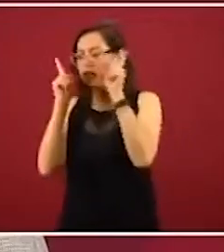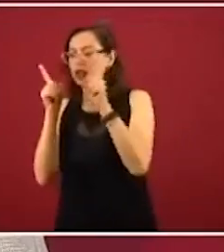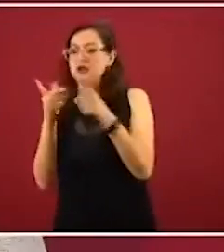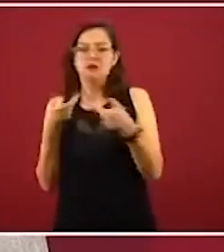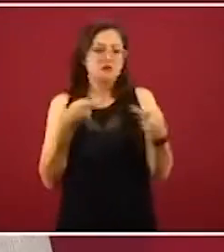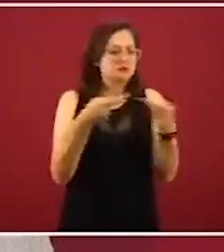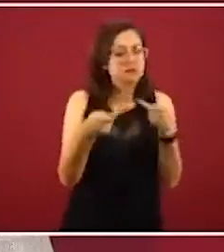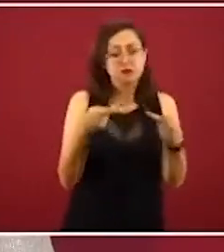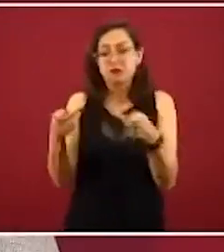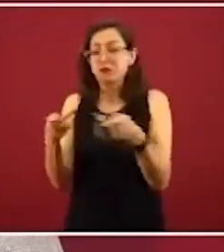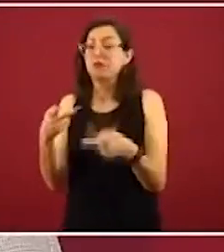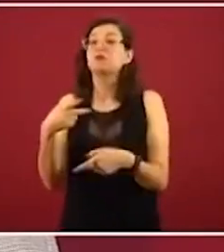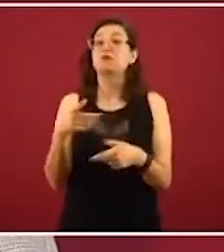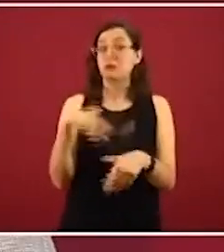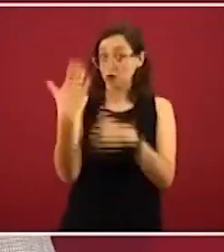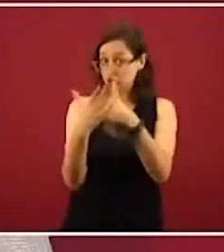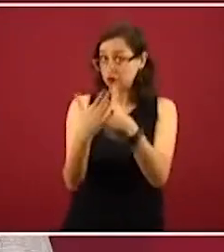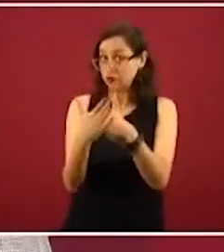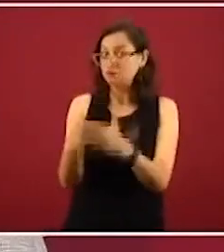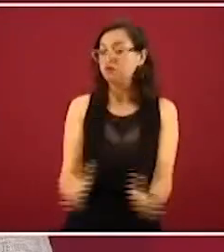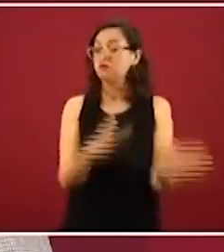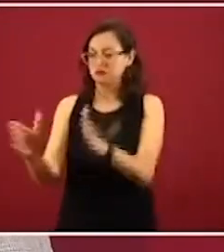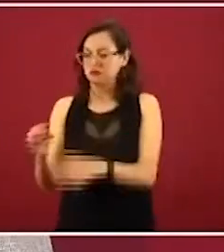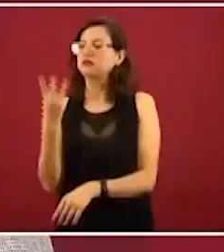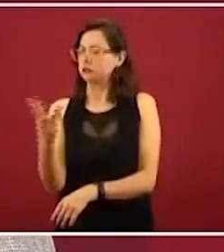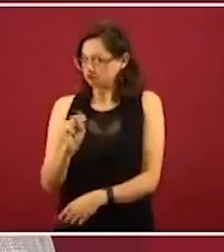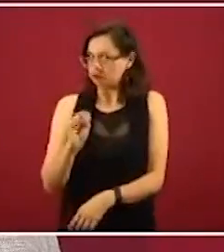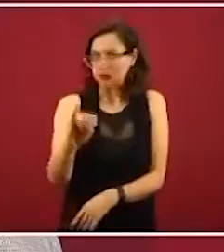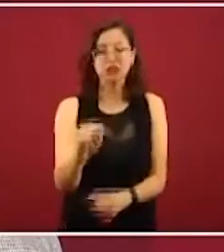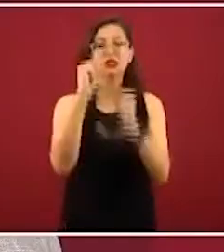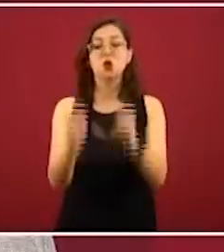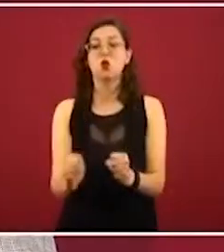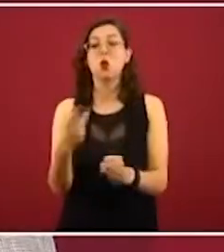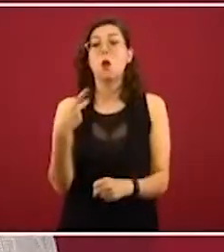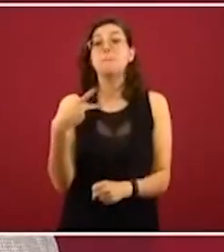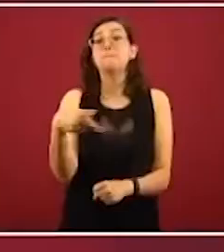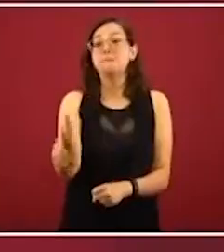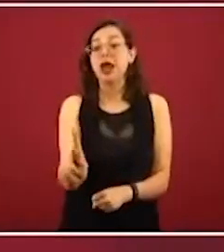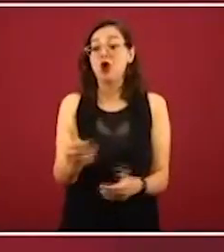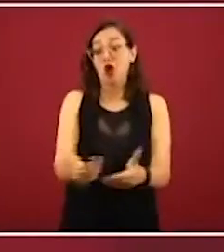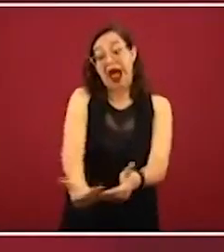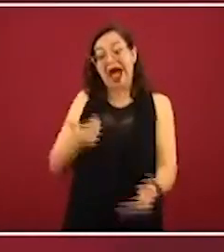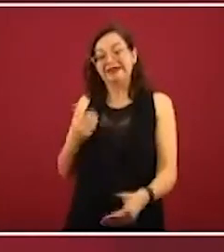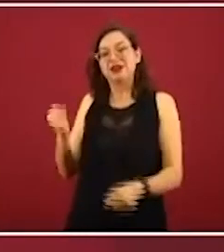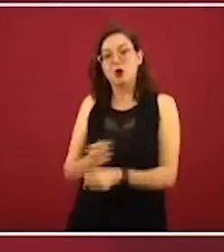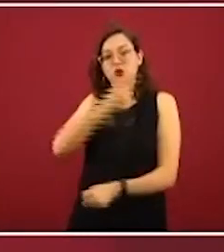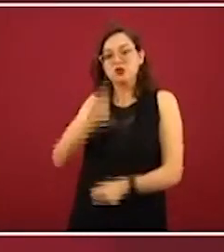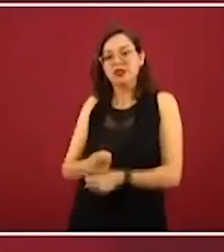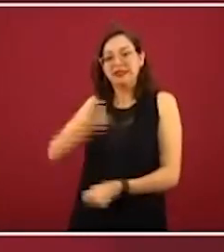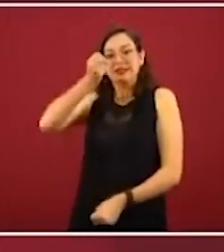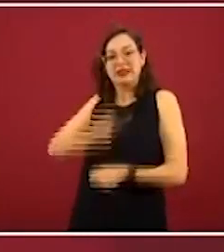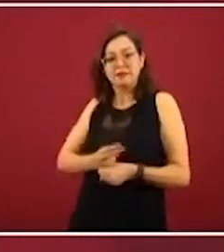que quede muy claro, se va a dar la fase 3, pero la gran diferencia es que con las medidas de la Jornada Nacional de Sana